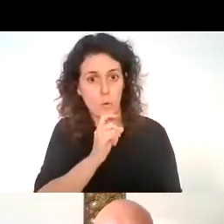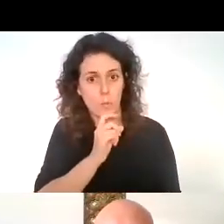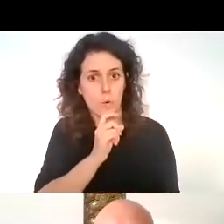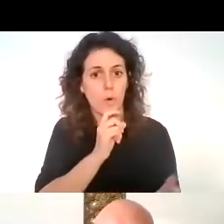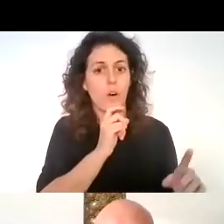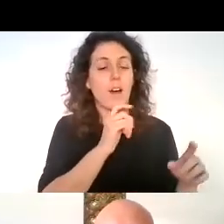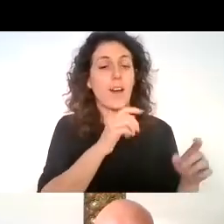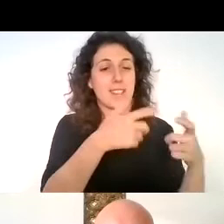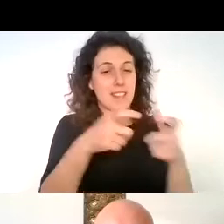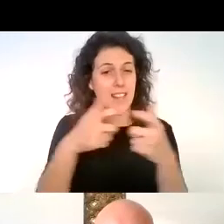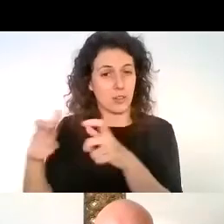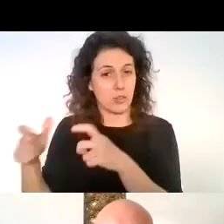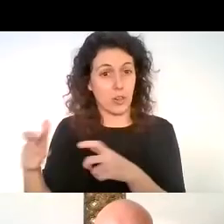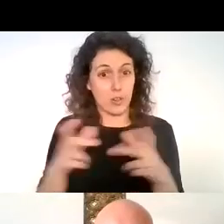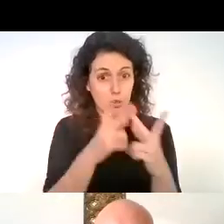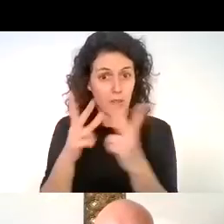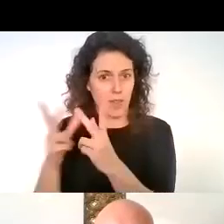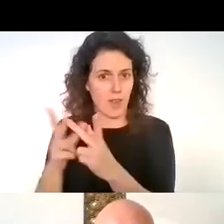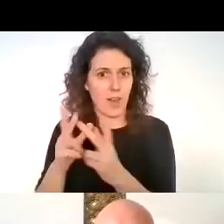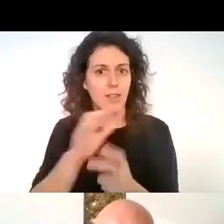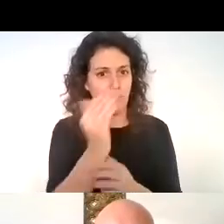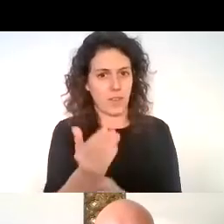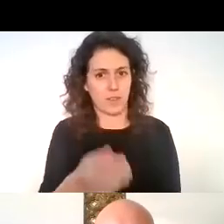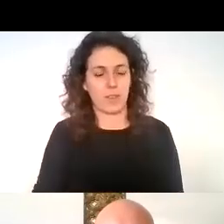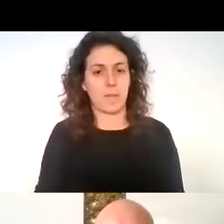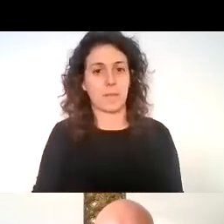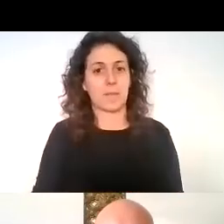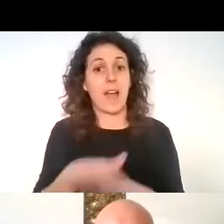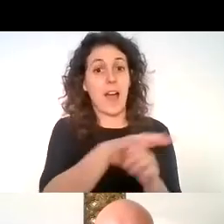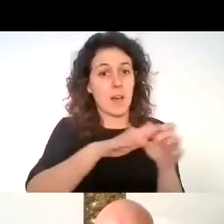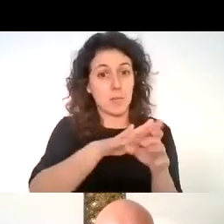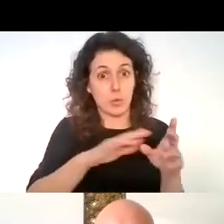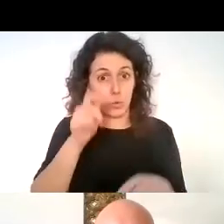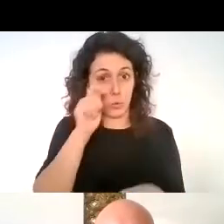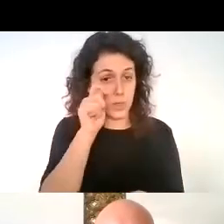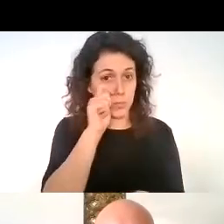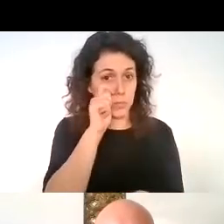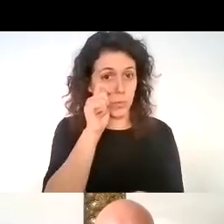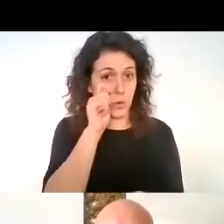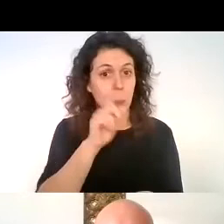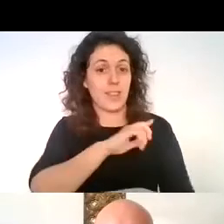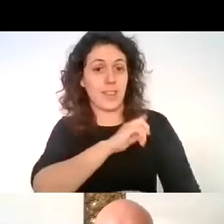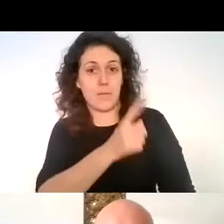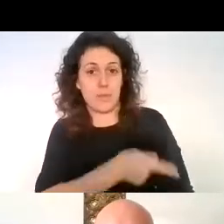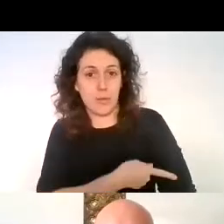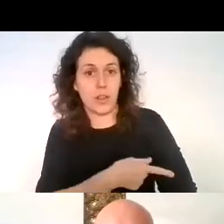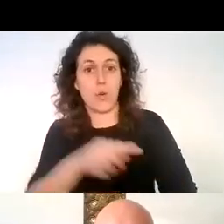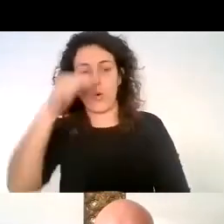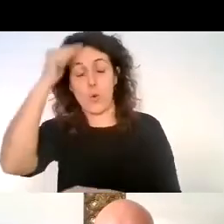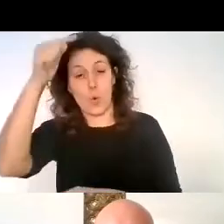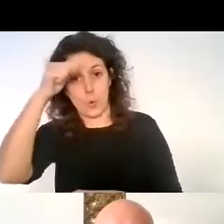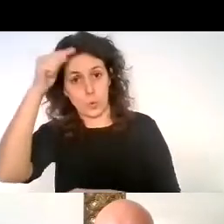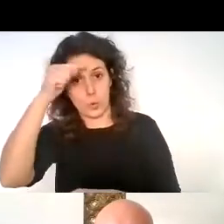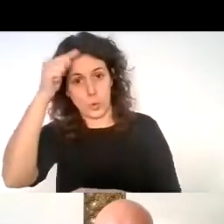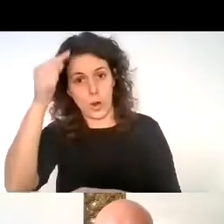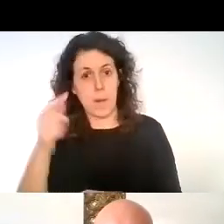sectores de la sociedad. En el ámbito del turismo, del deporte, la cultura, el